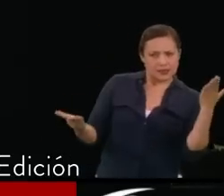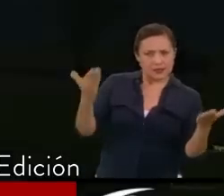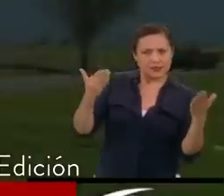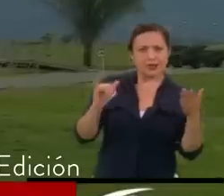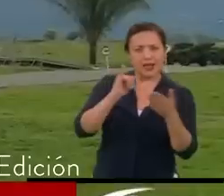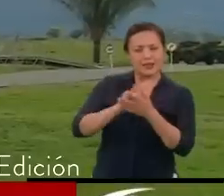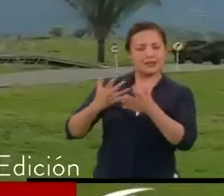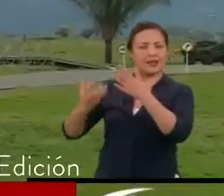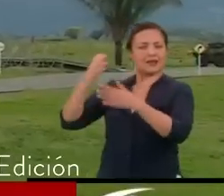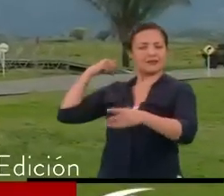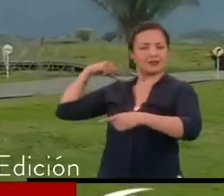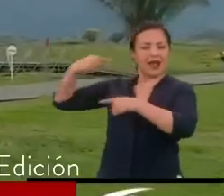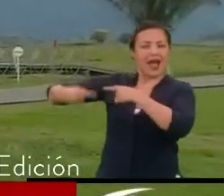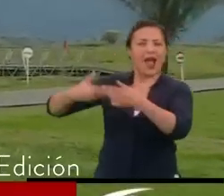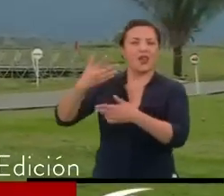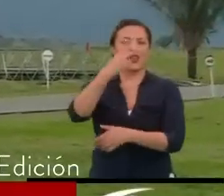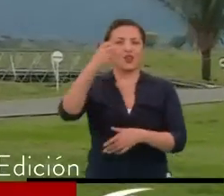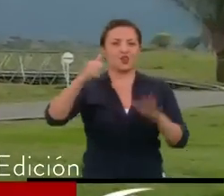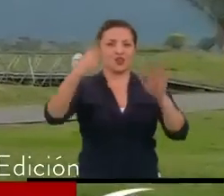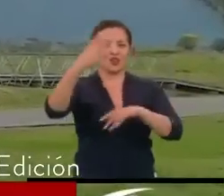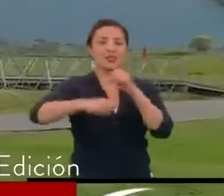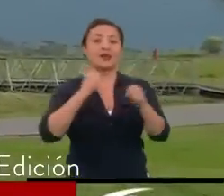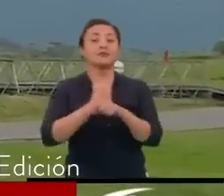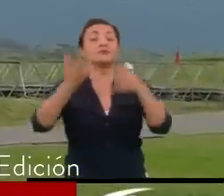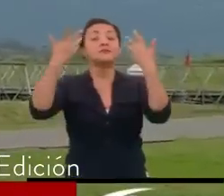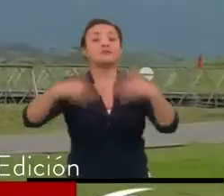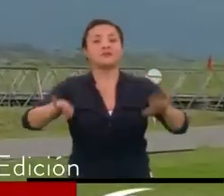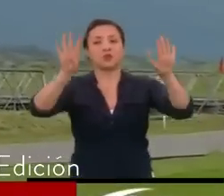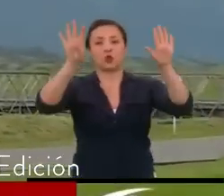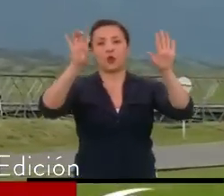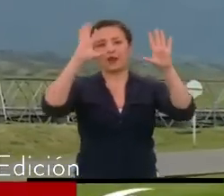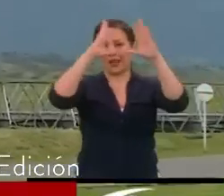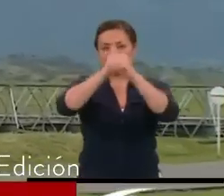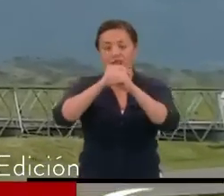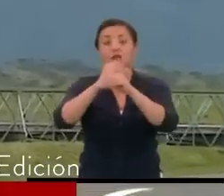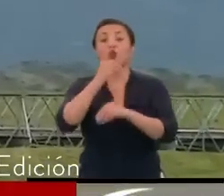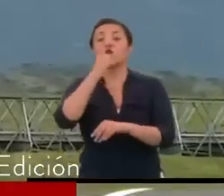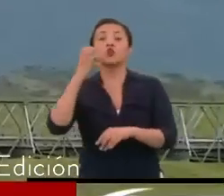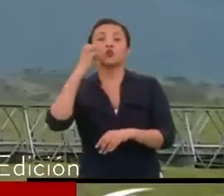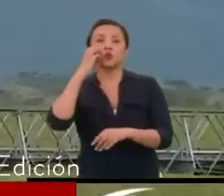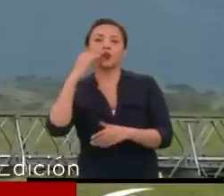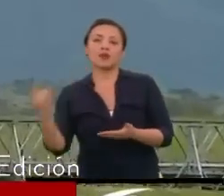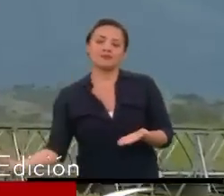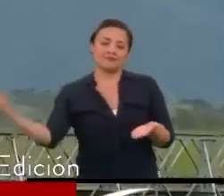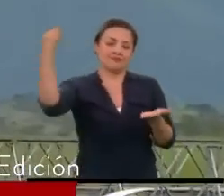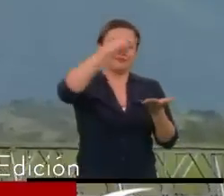tradición bicentenaria. La ceremonia terminó sobre las 9 de la noche cuando el presidente Duque regresó a Bogotá.